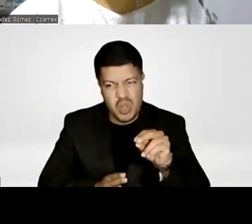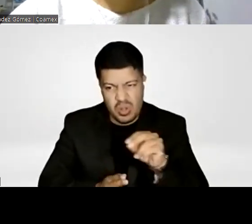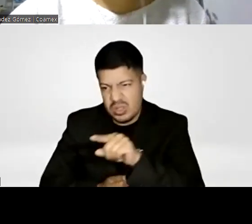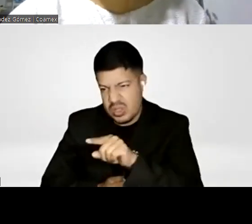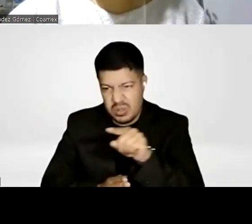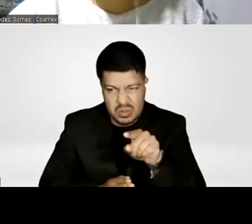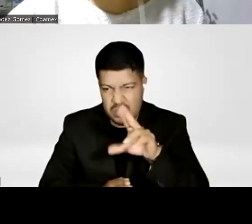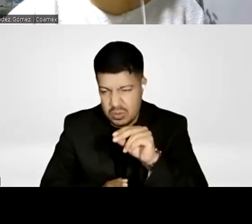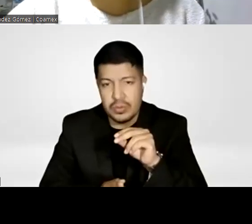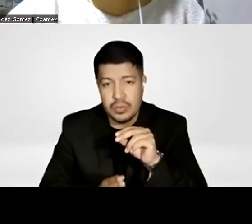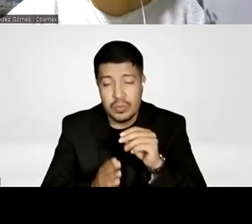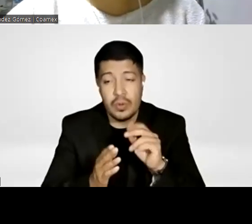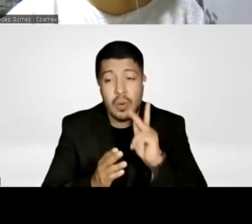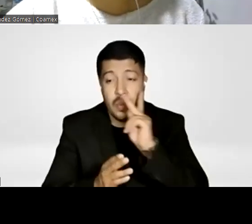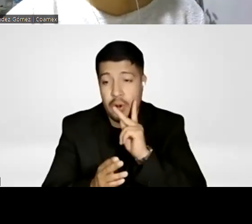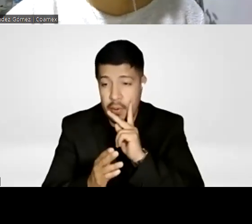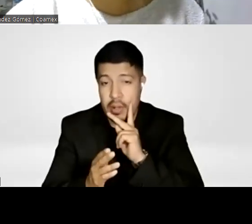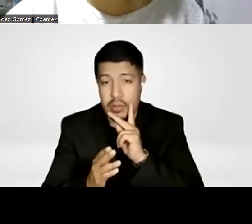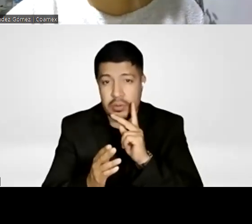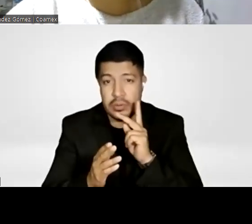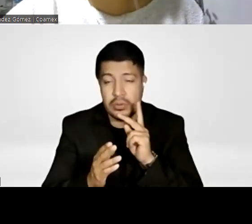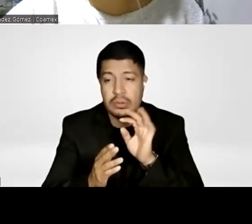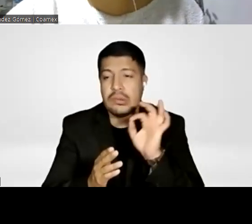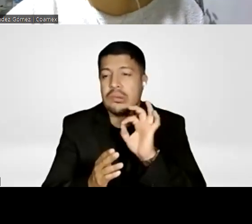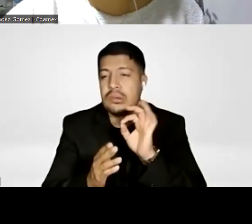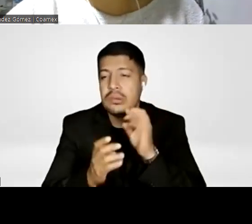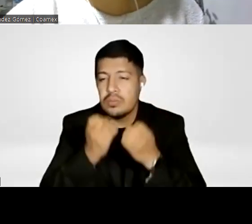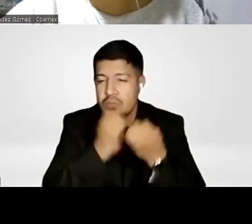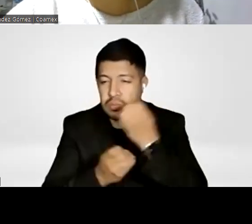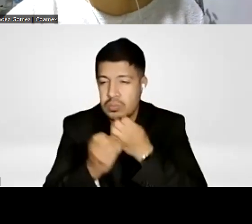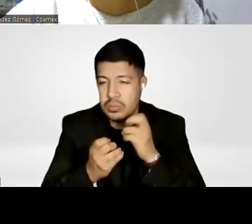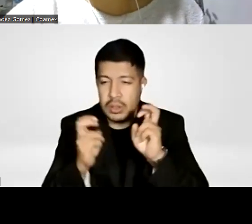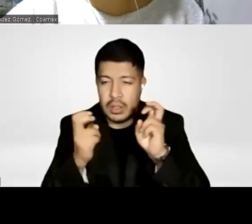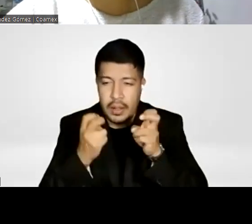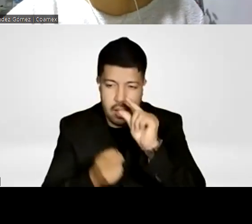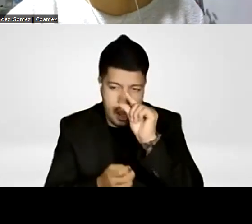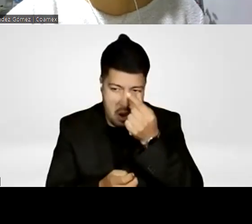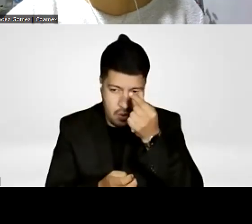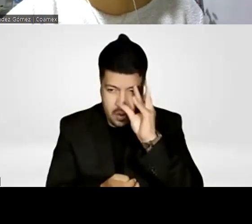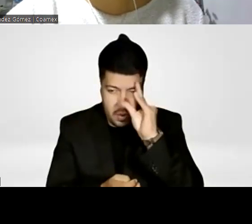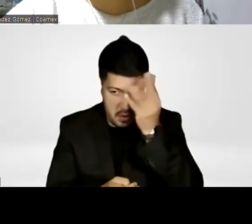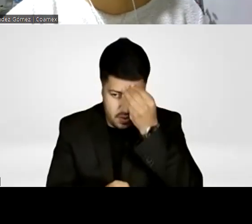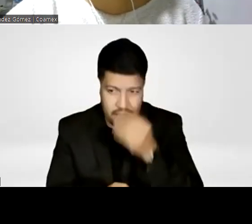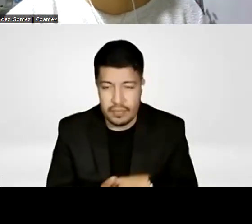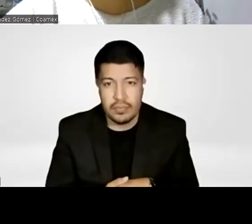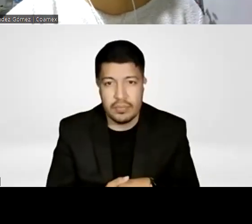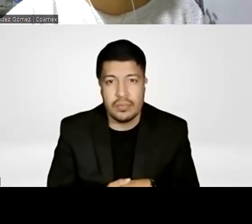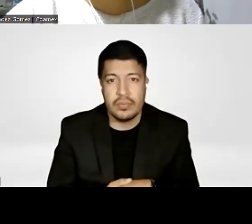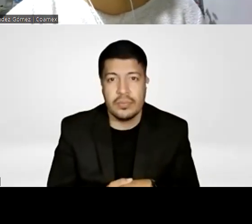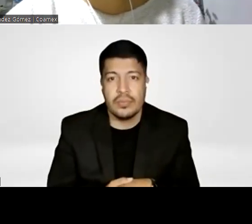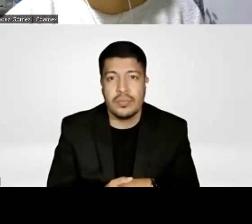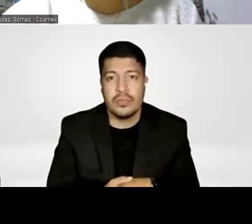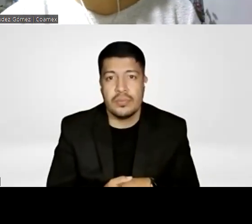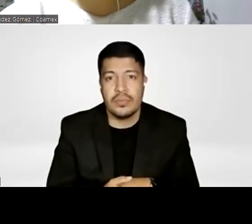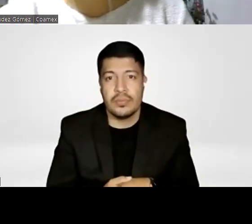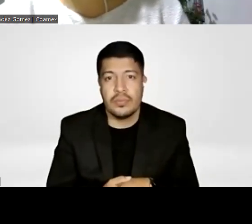ajustando. Por ejemplo, vemos que en trastorno del espectro autista, vemos comprometida la parte de la